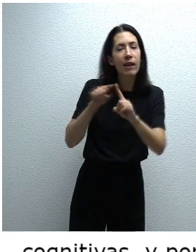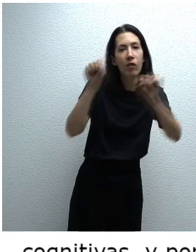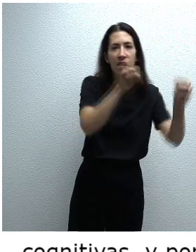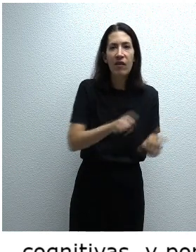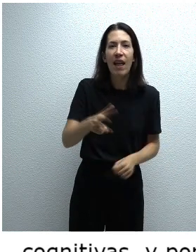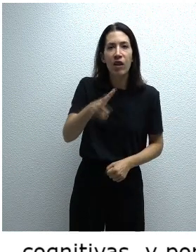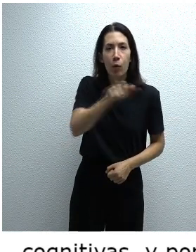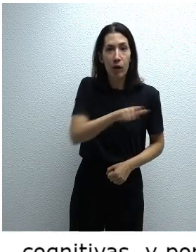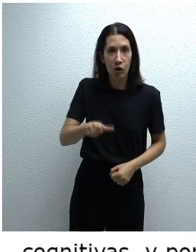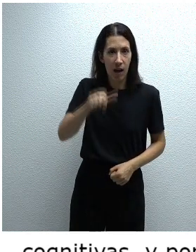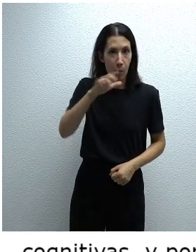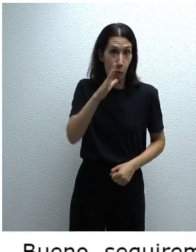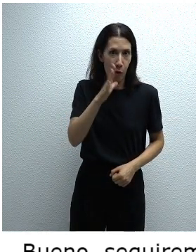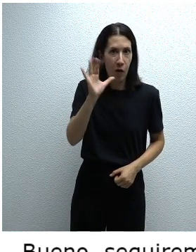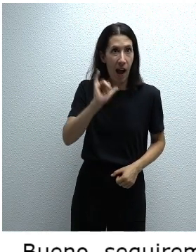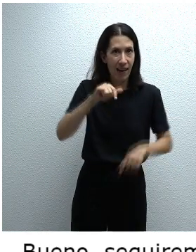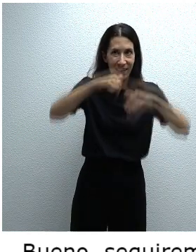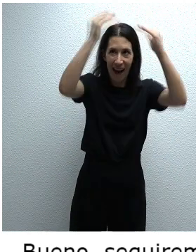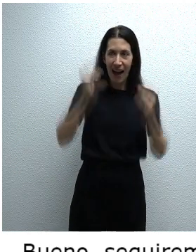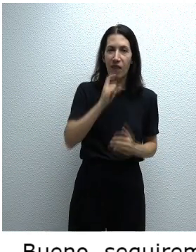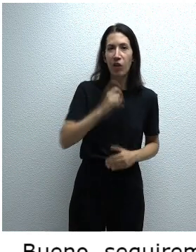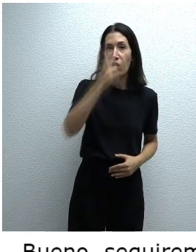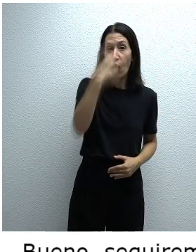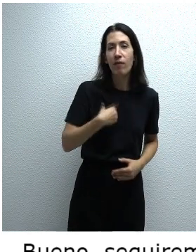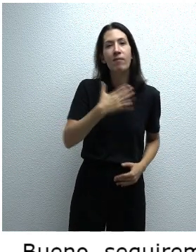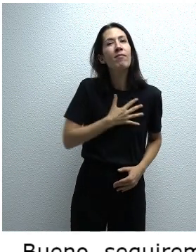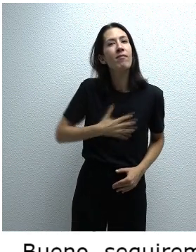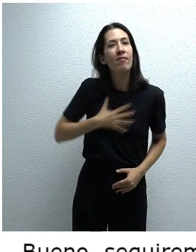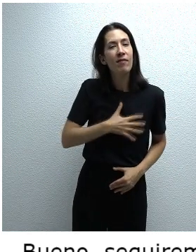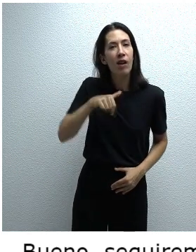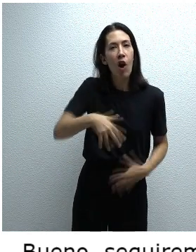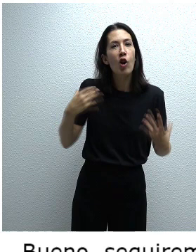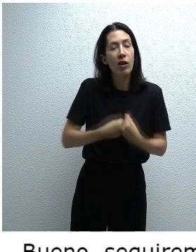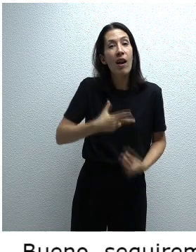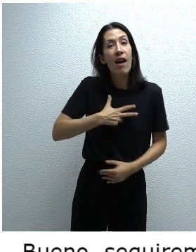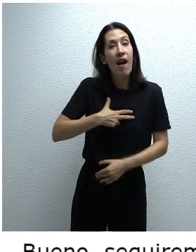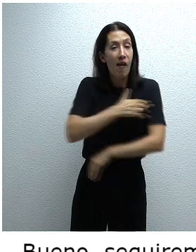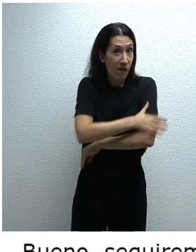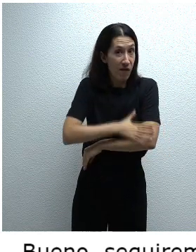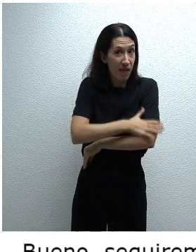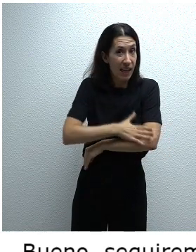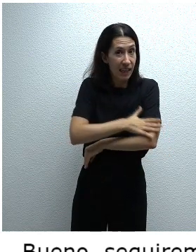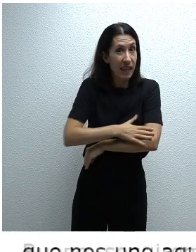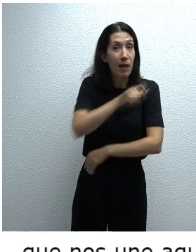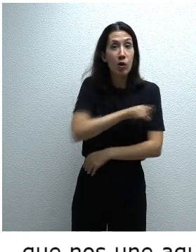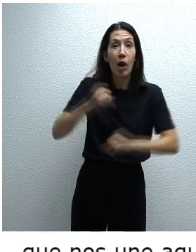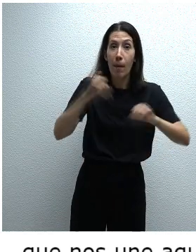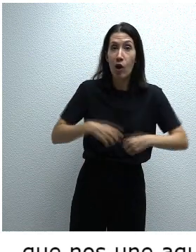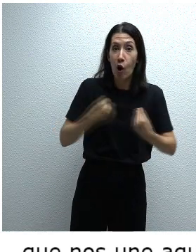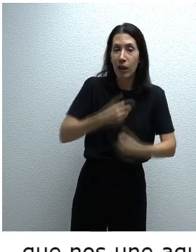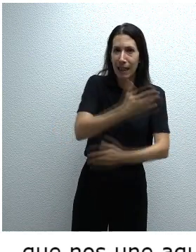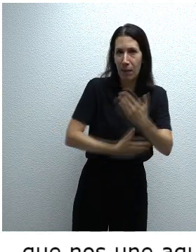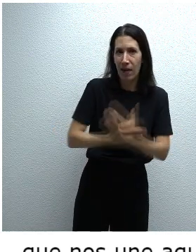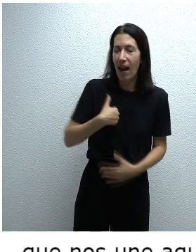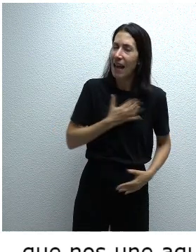que es lo que nos une aquí, en esta casa, y estamos encantados que haya estado con nosotros la fiscal de personas mayores y personas con